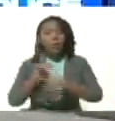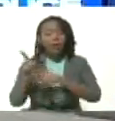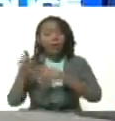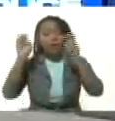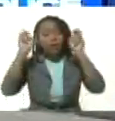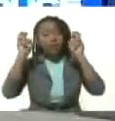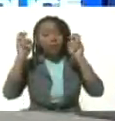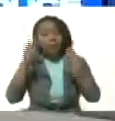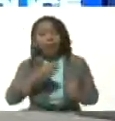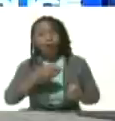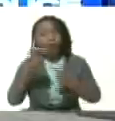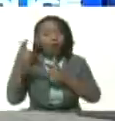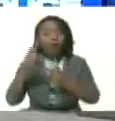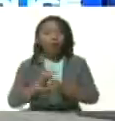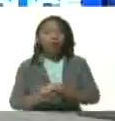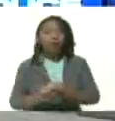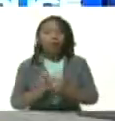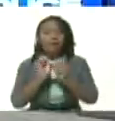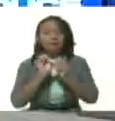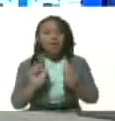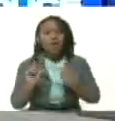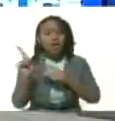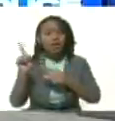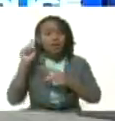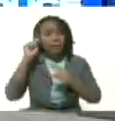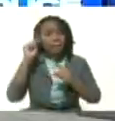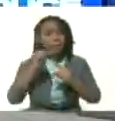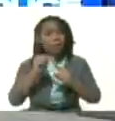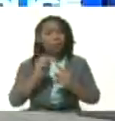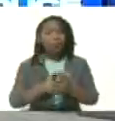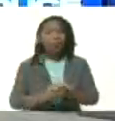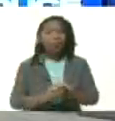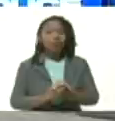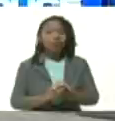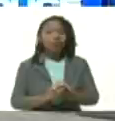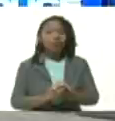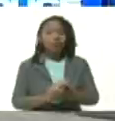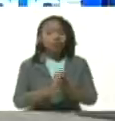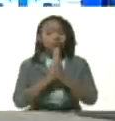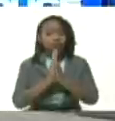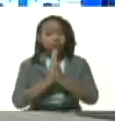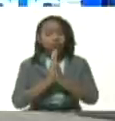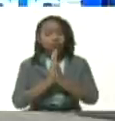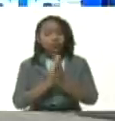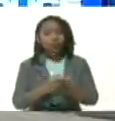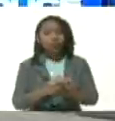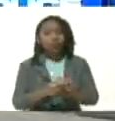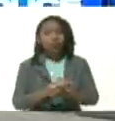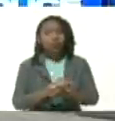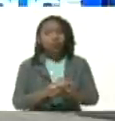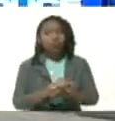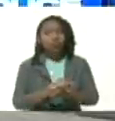exportadora, fijémonos esa meta, Edgar Burgos,